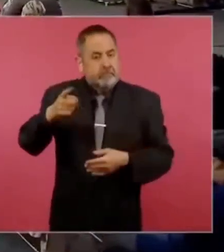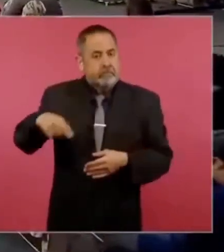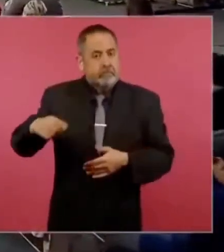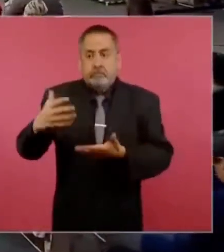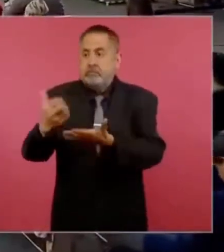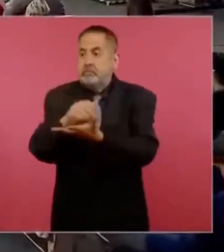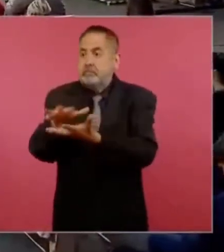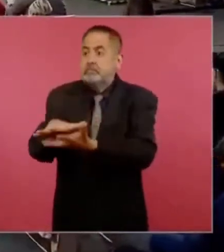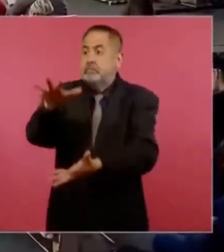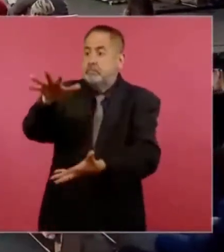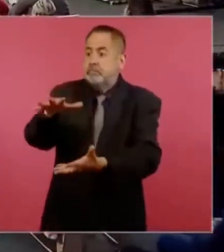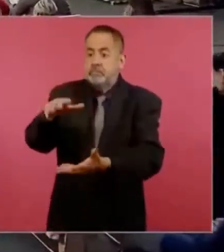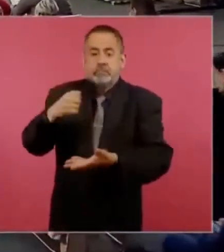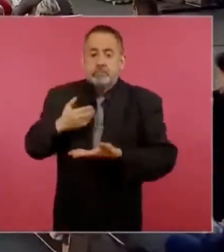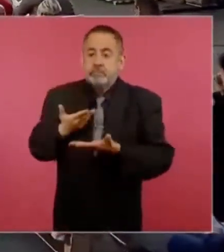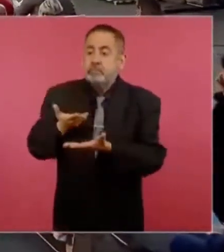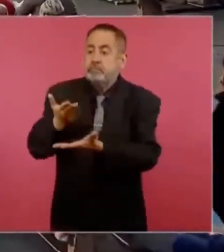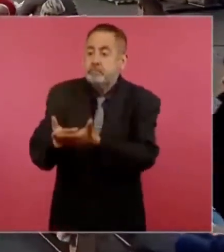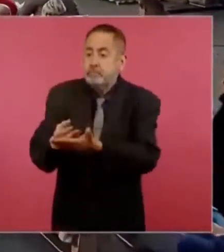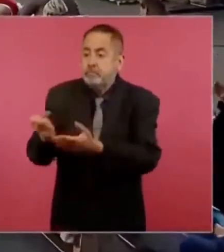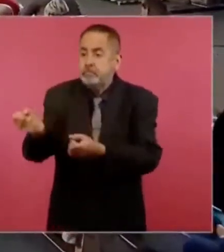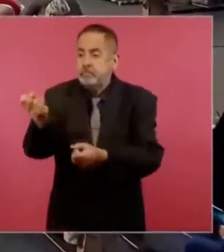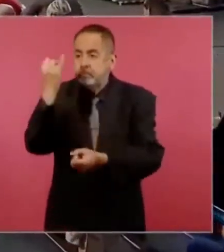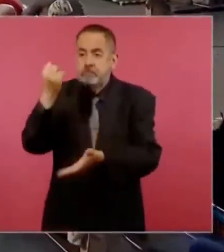aprobación del presupuesto?